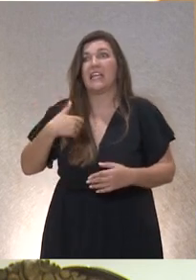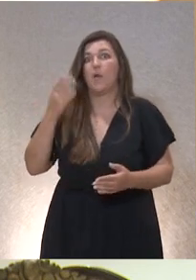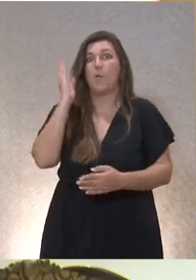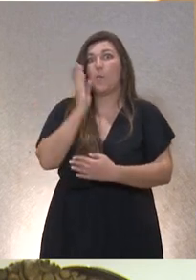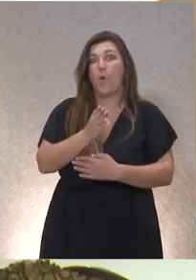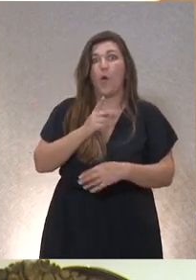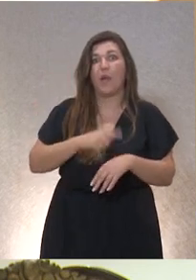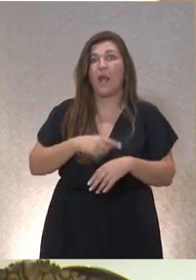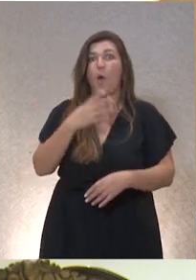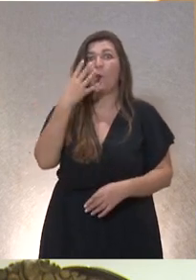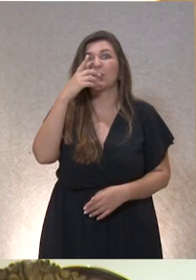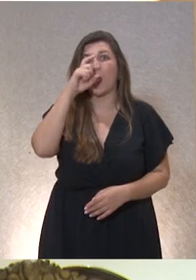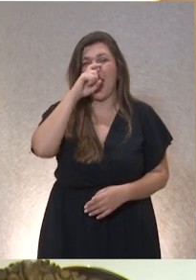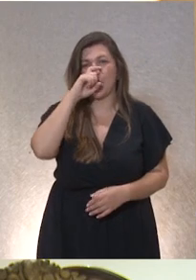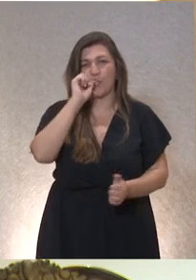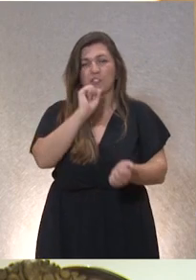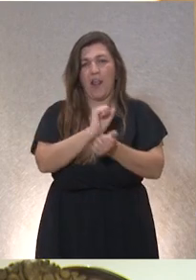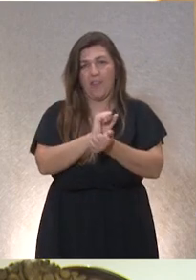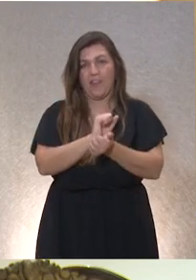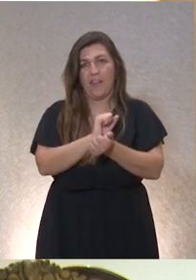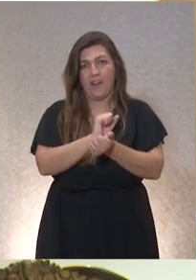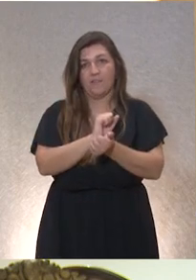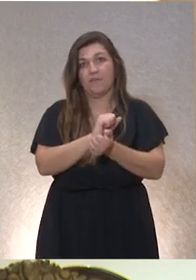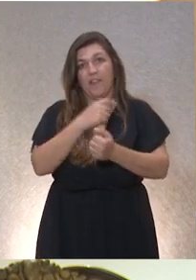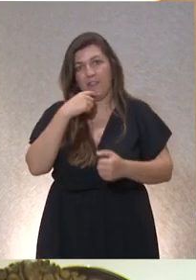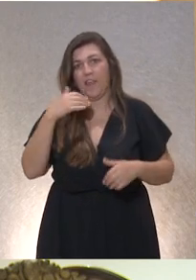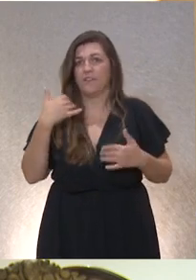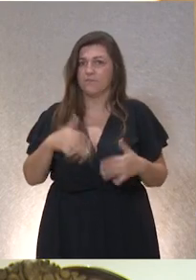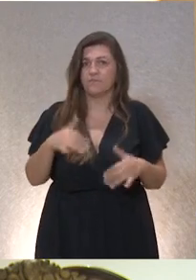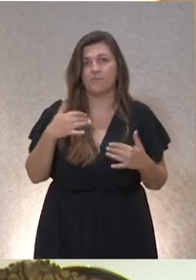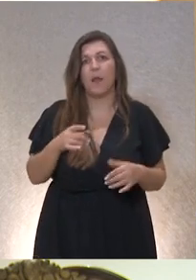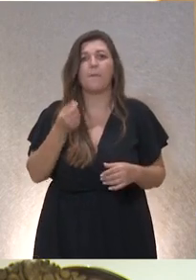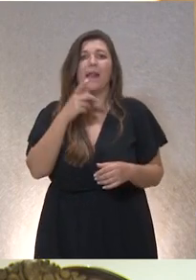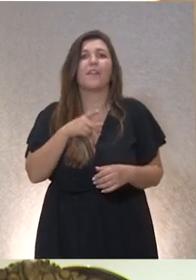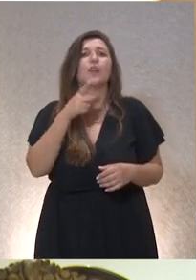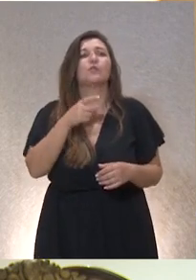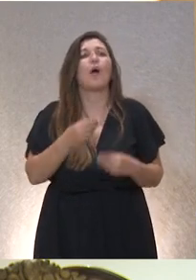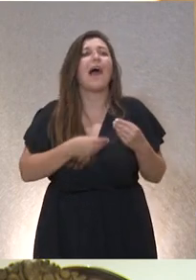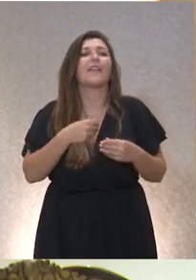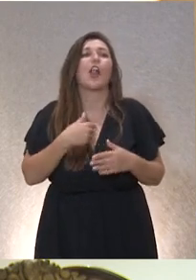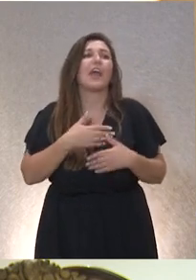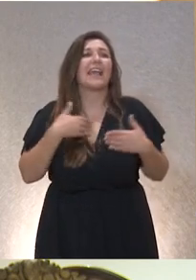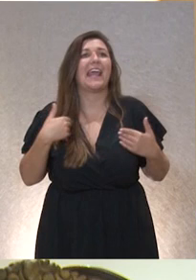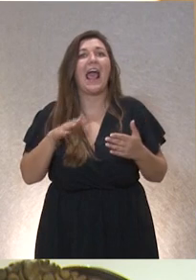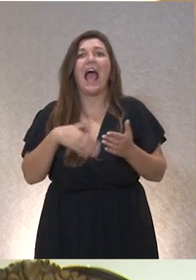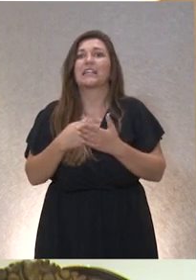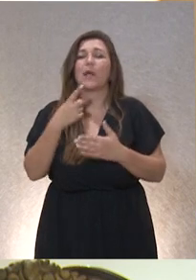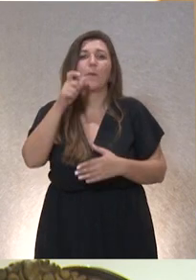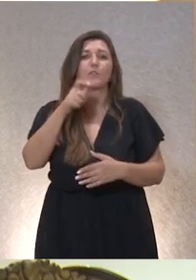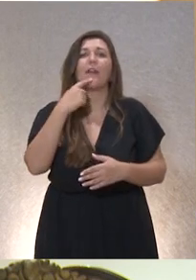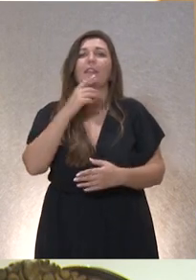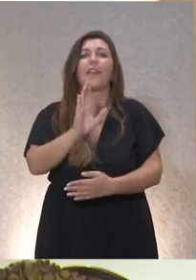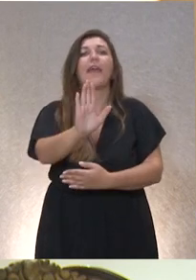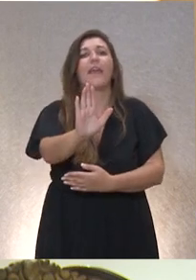años de de prisión que no está mal de manera que eso de que hacemos lo que queremos hasta que alguien nos para los pies no